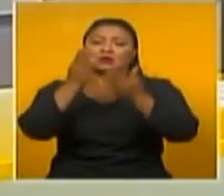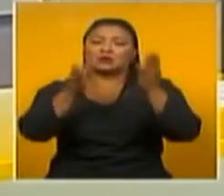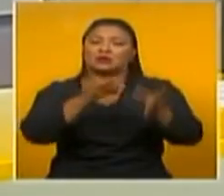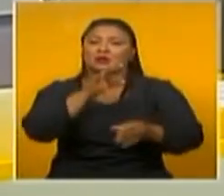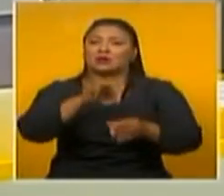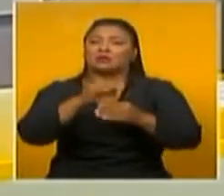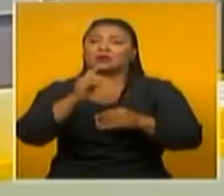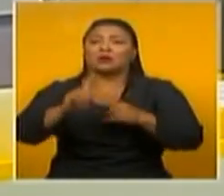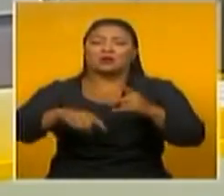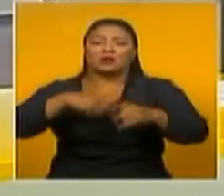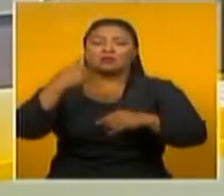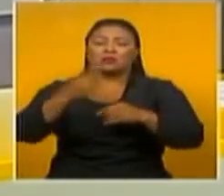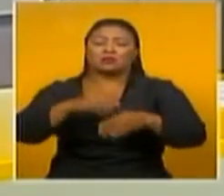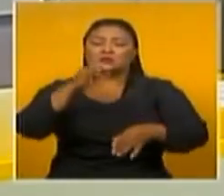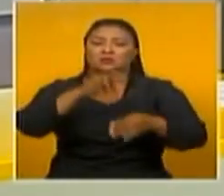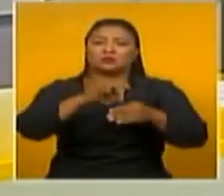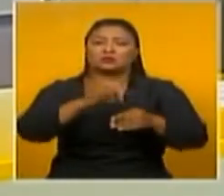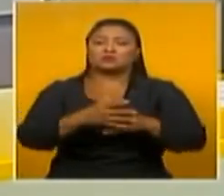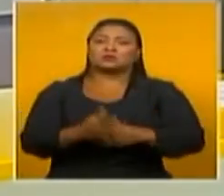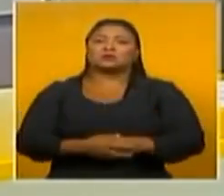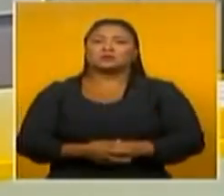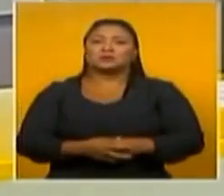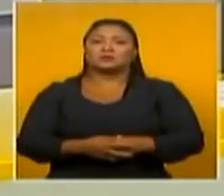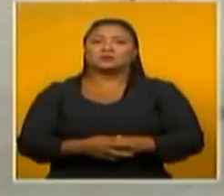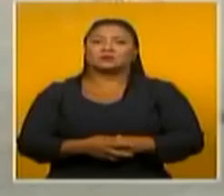de la próxima consulta popular.